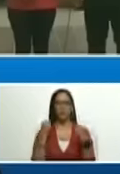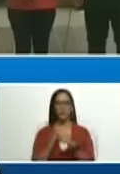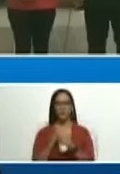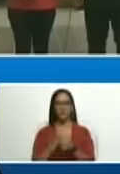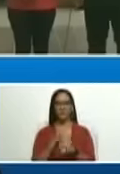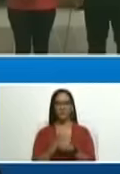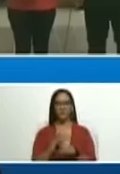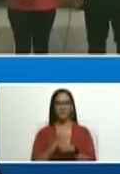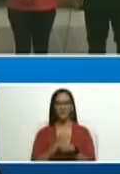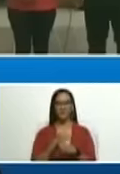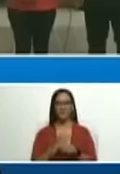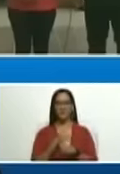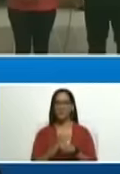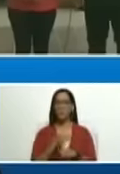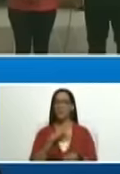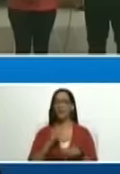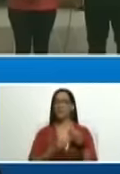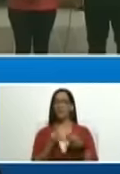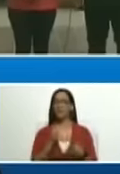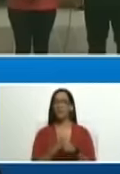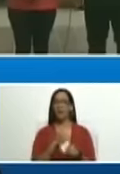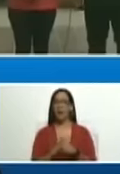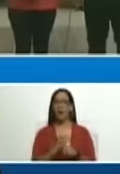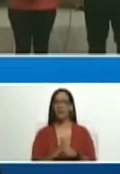trabajando, trabajando, porque lo que hacemos es trabajar.